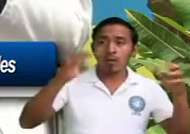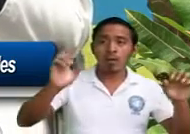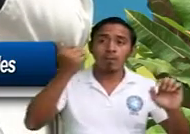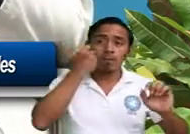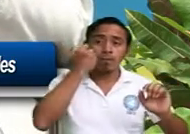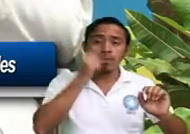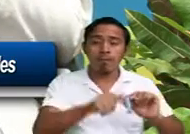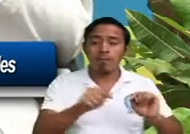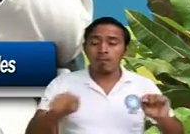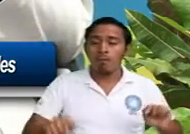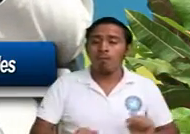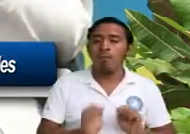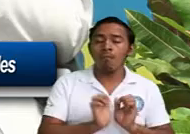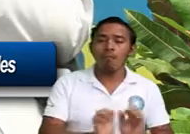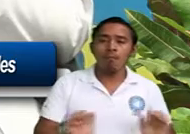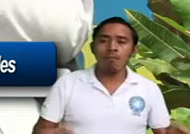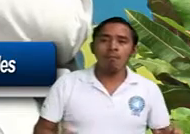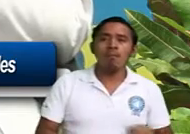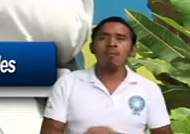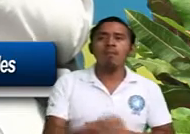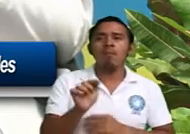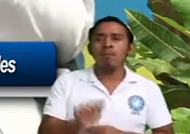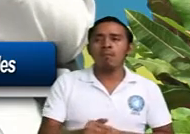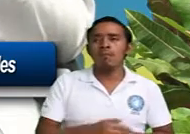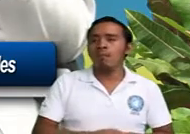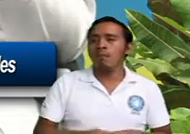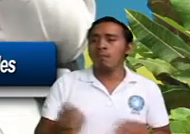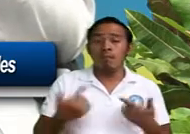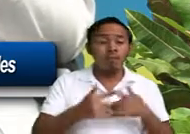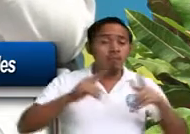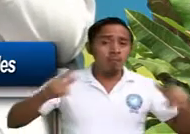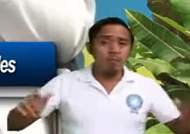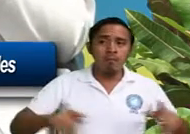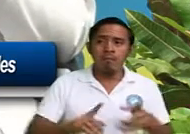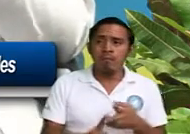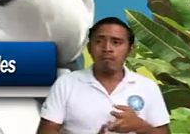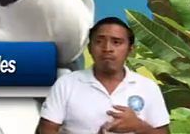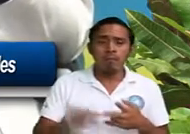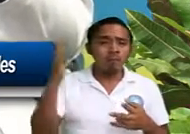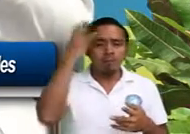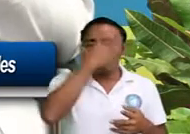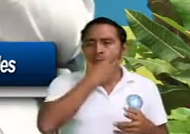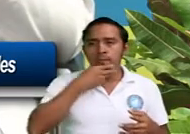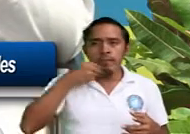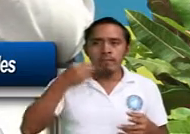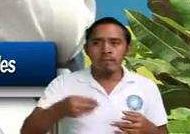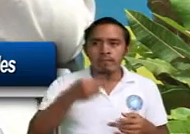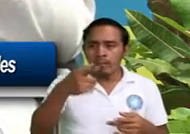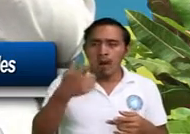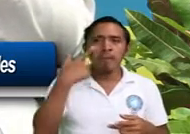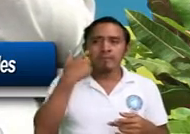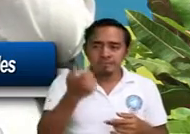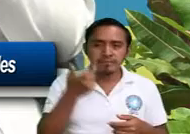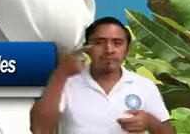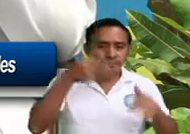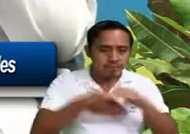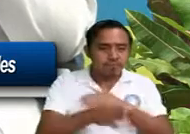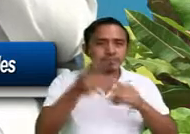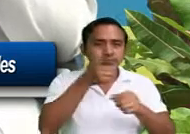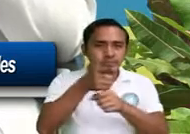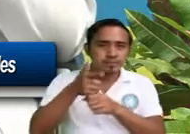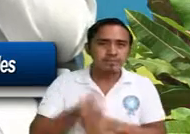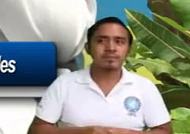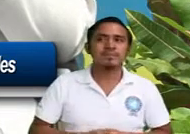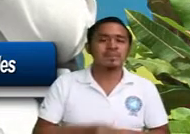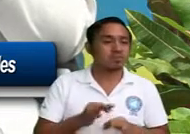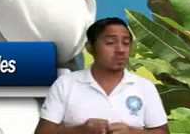que puedan tener este tipo de pacientes, y ahí es totalmente gratuito. Son instalaciones lindísimas, no sé si han logrado ir a ver. Nueva, climatizada.